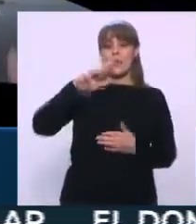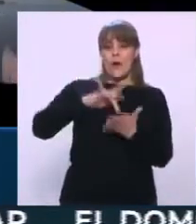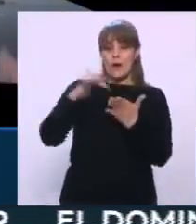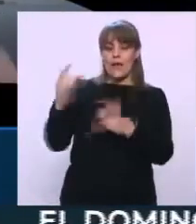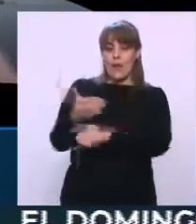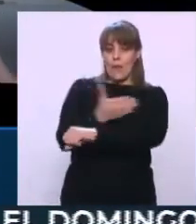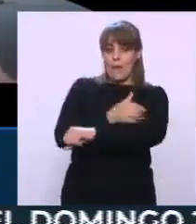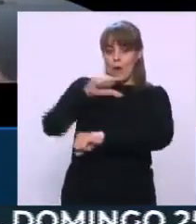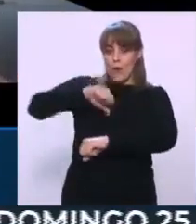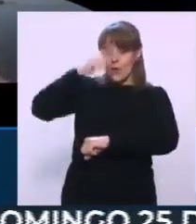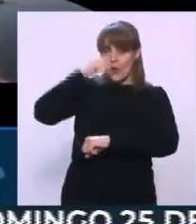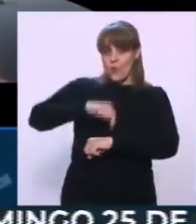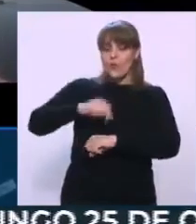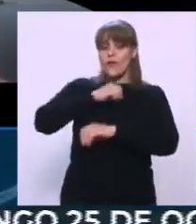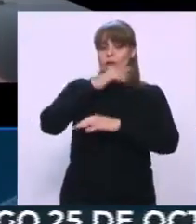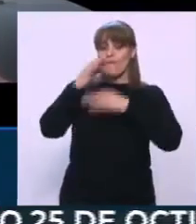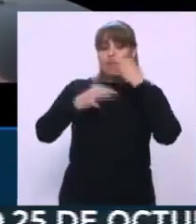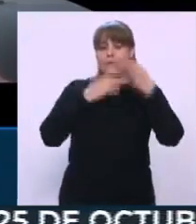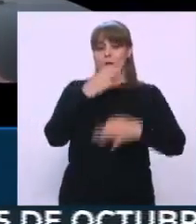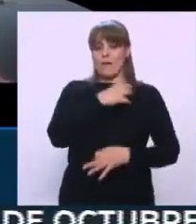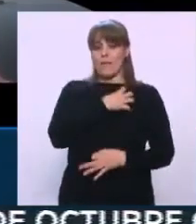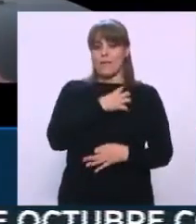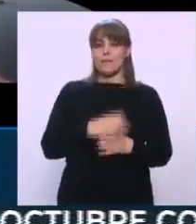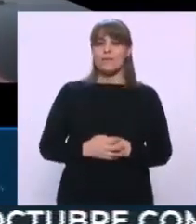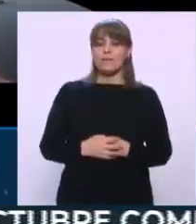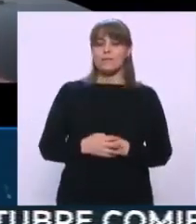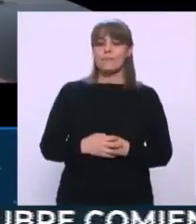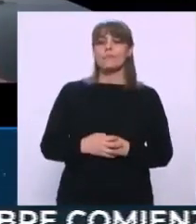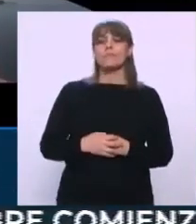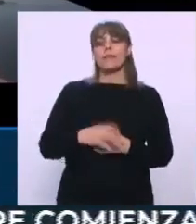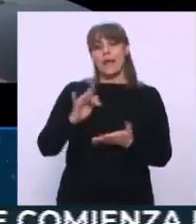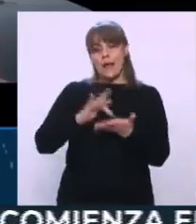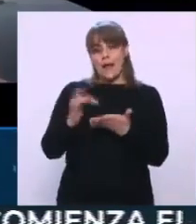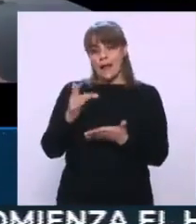nos hayas acompañado esta noche aquí en Informe Capital. Al contrario, un abrazo muy grande.